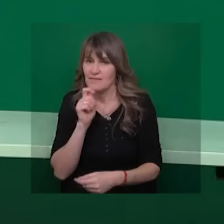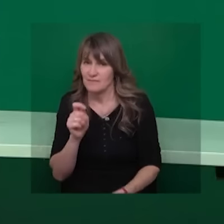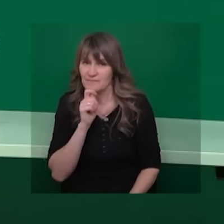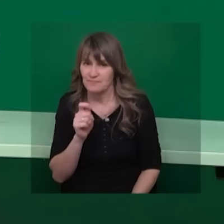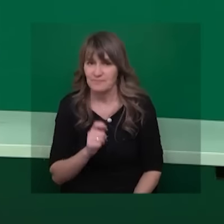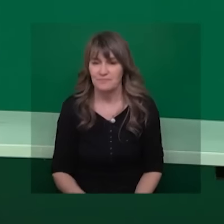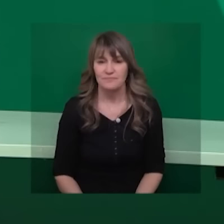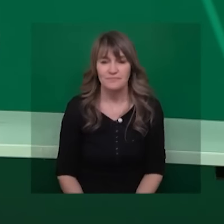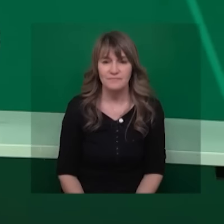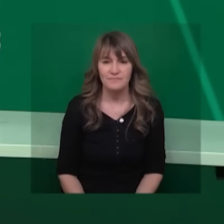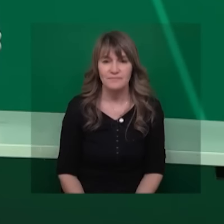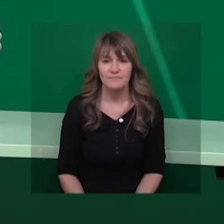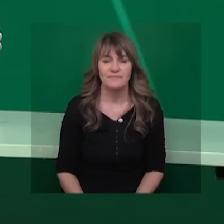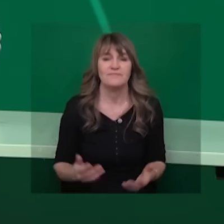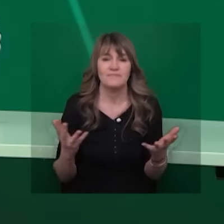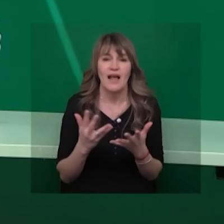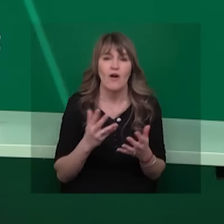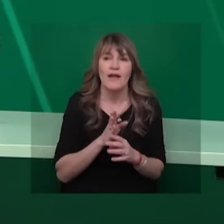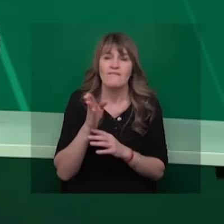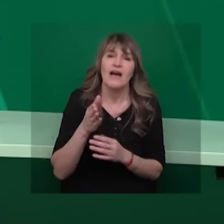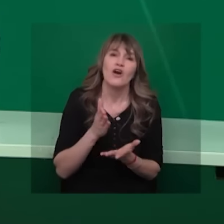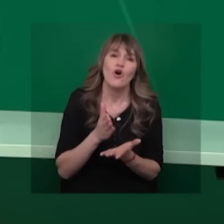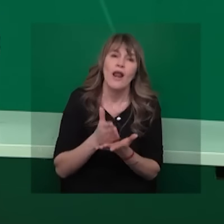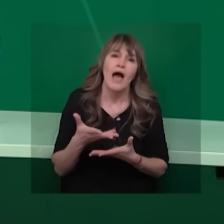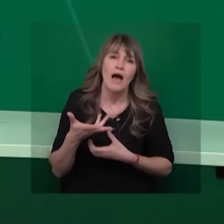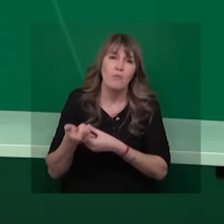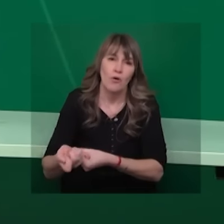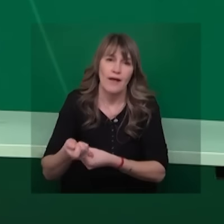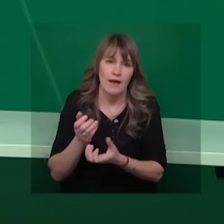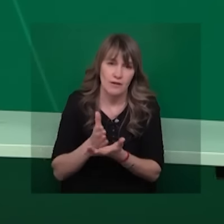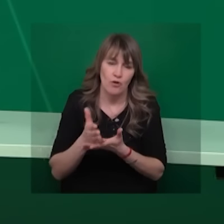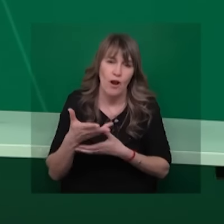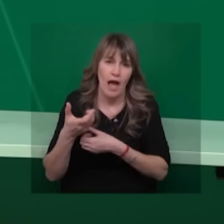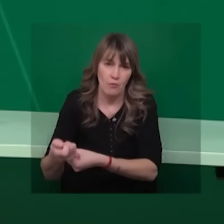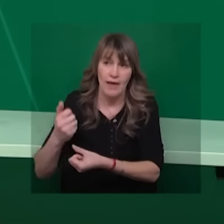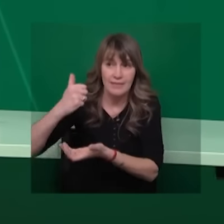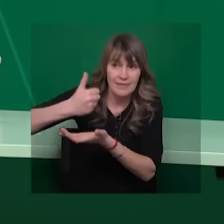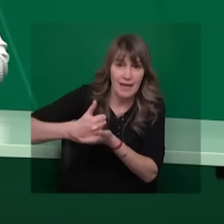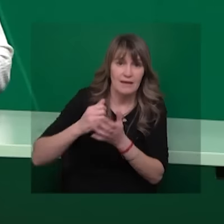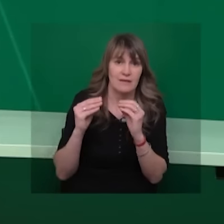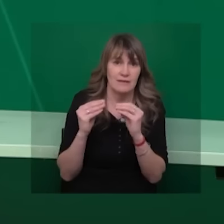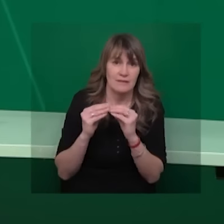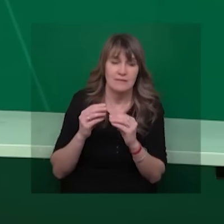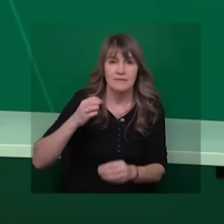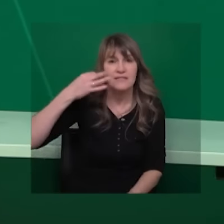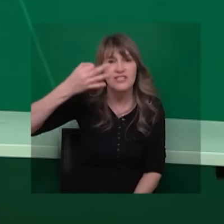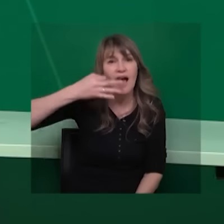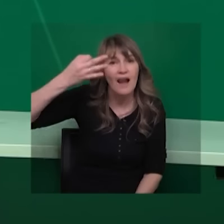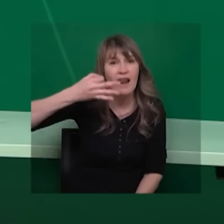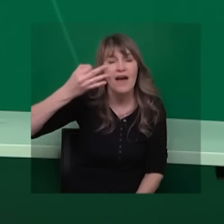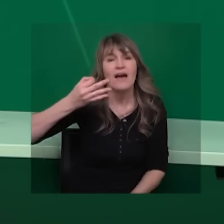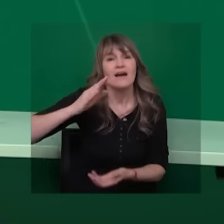inmóvil sí nos vamos al espacio colabora donde está Julieta Núñez tomas y nos cuenta sobre esta charla que está sucediendo